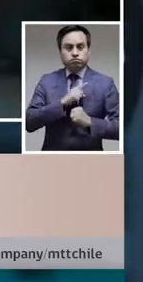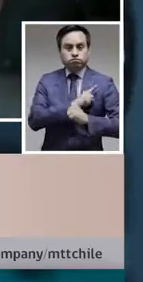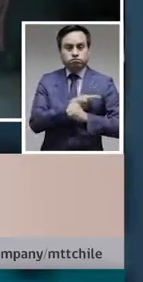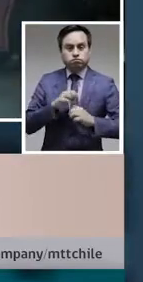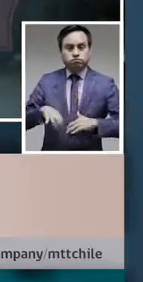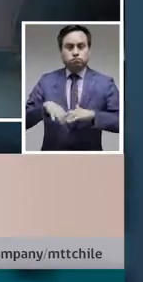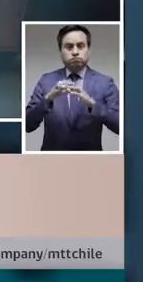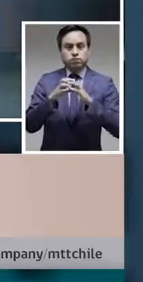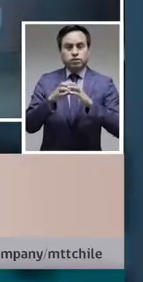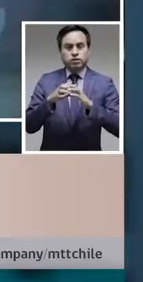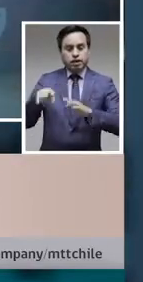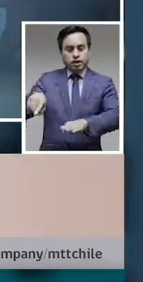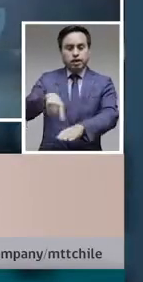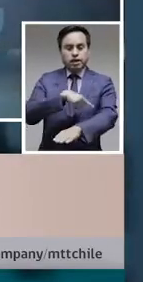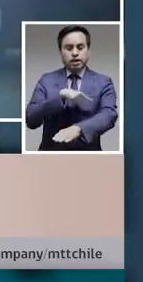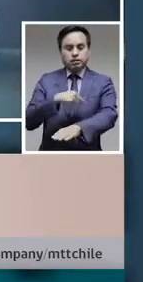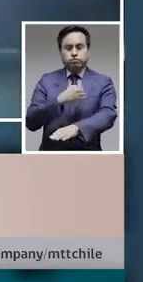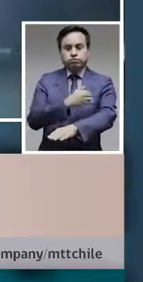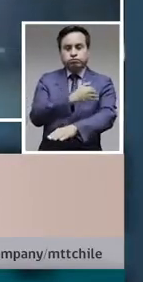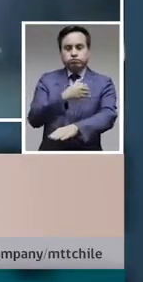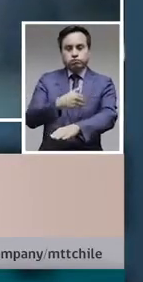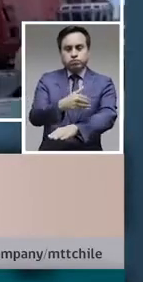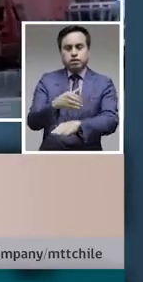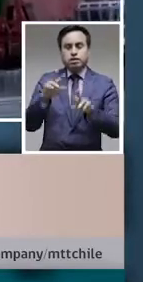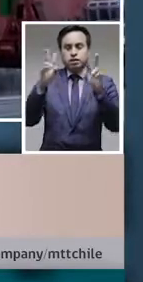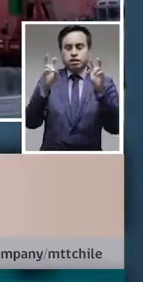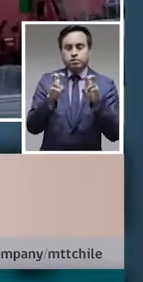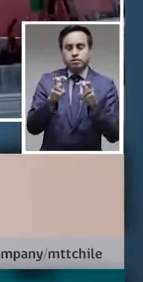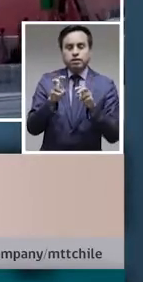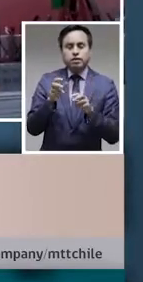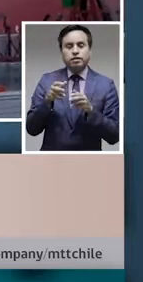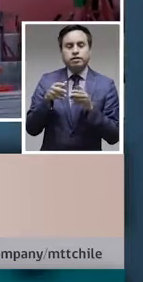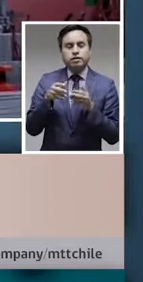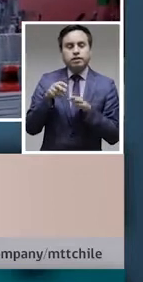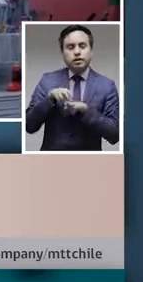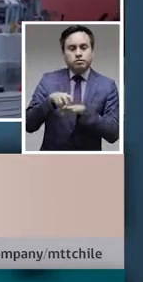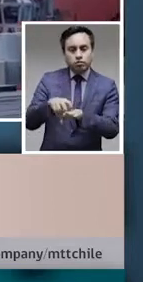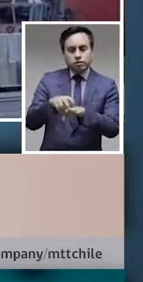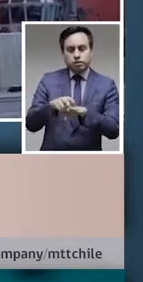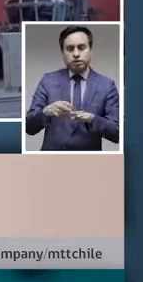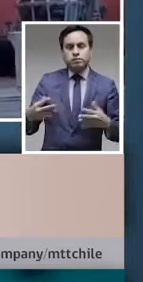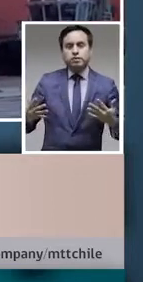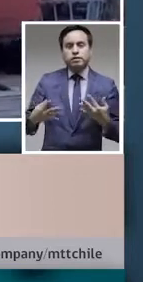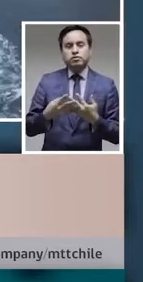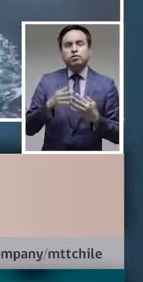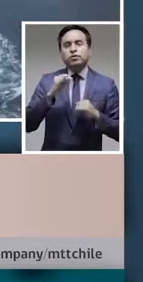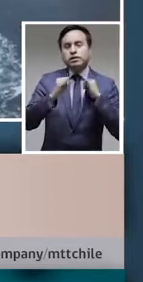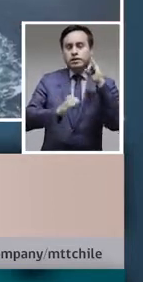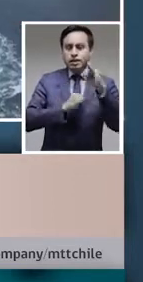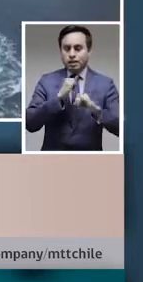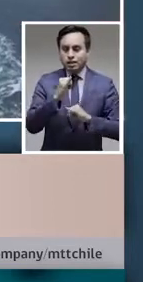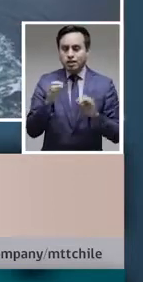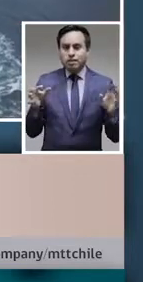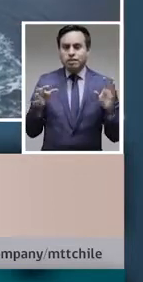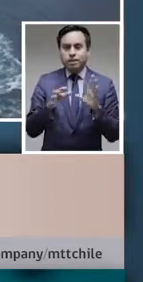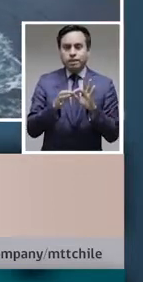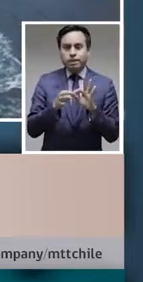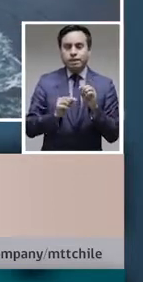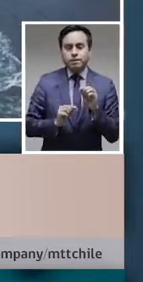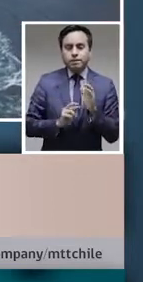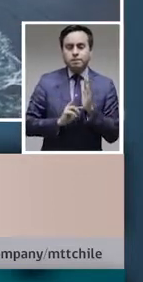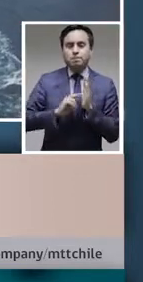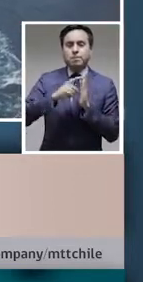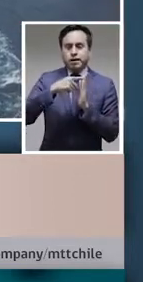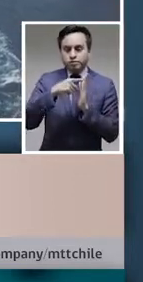fortalecer esos ejes logísticos, tanto desde el punto de vista de transporte como de la integración digital, que va a ser el gran paso que nos